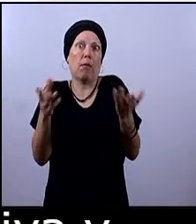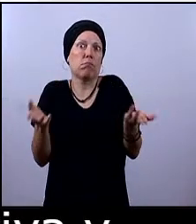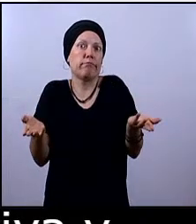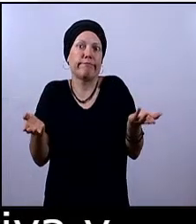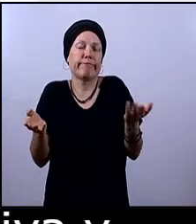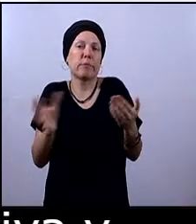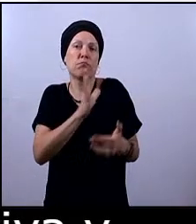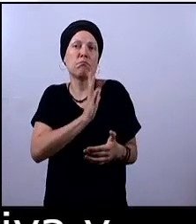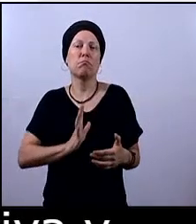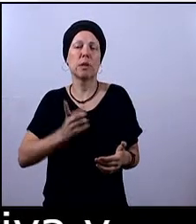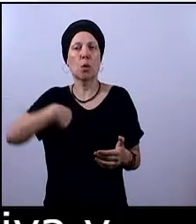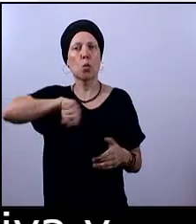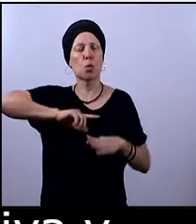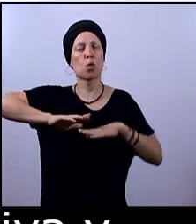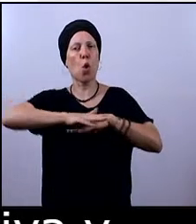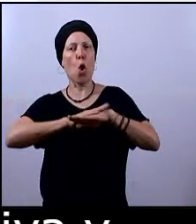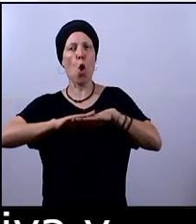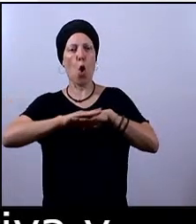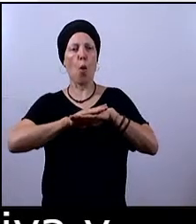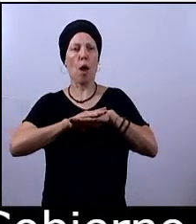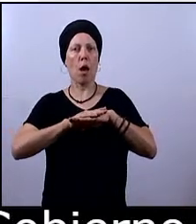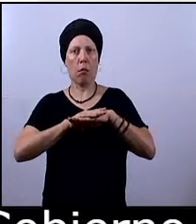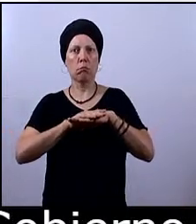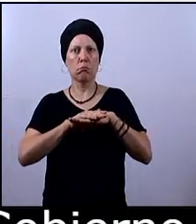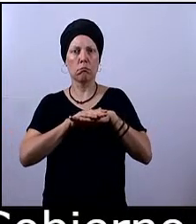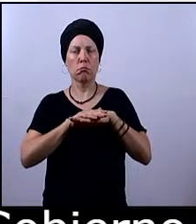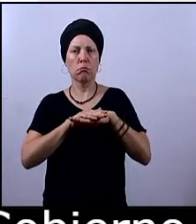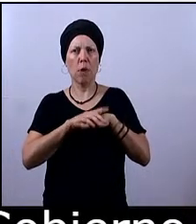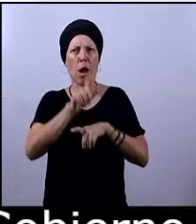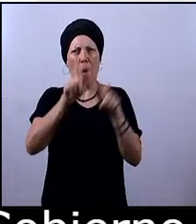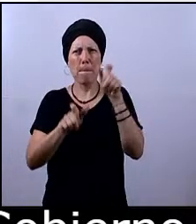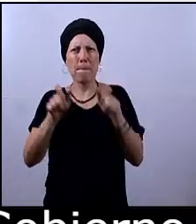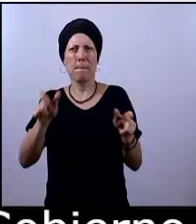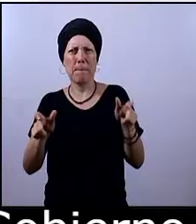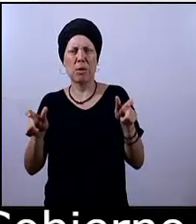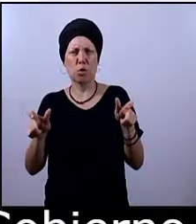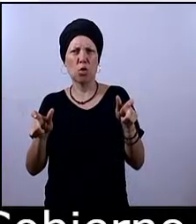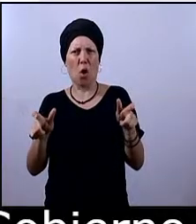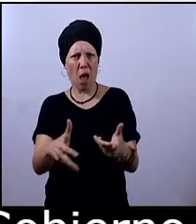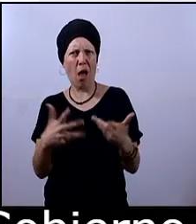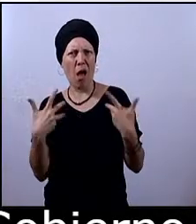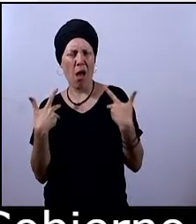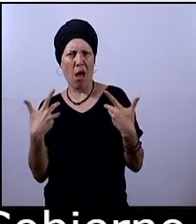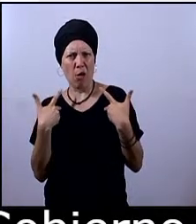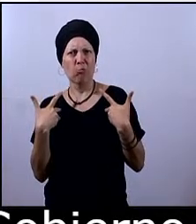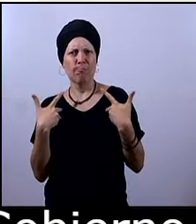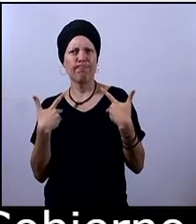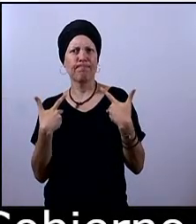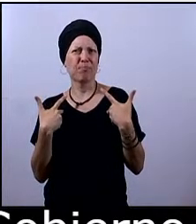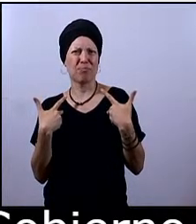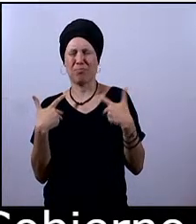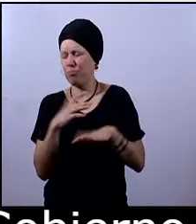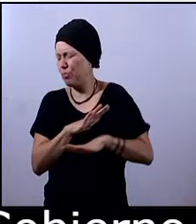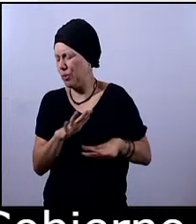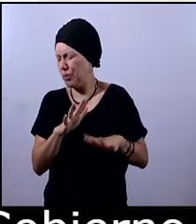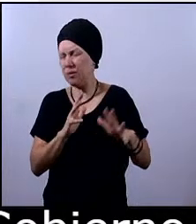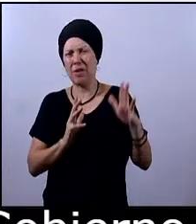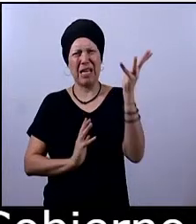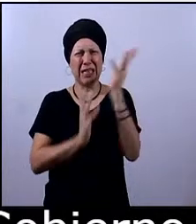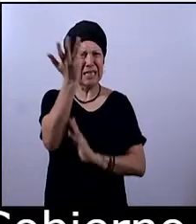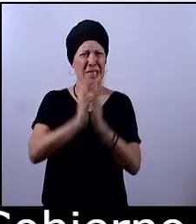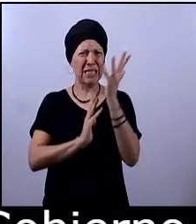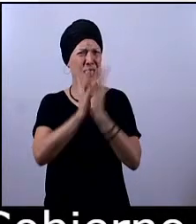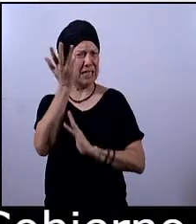que mientras que nuestro Gobierno ha estado al lado de las personas que han padecido esa terrible oleada de incendios